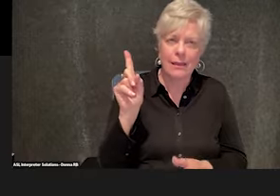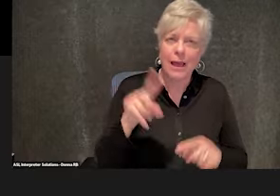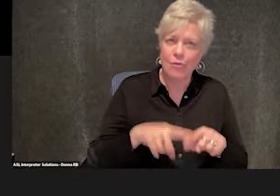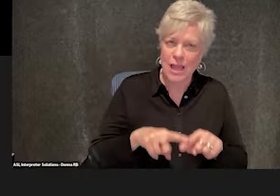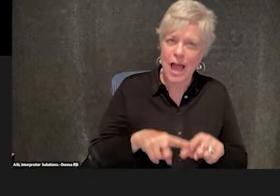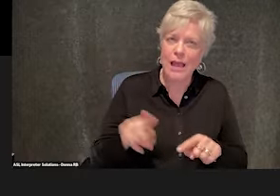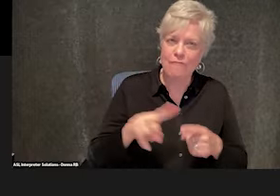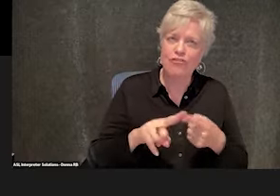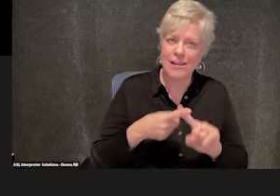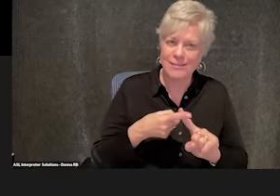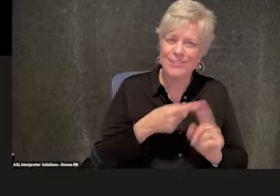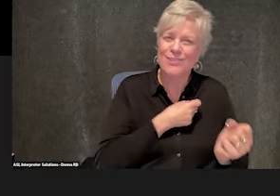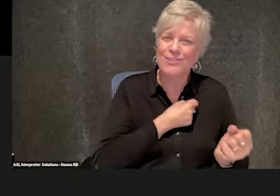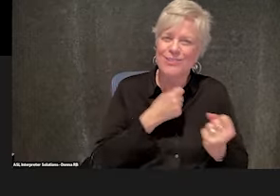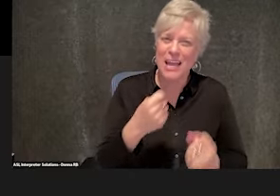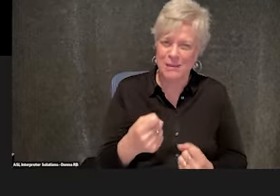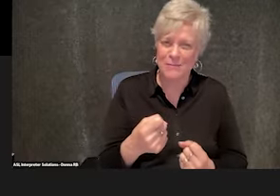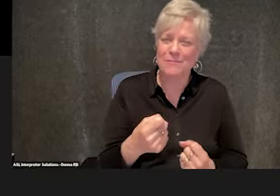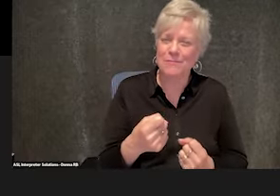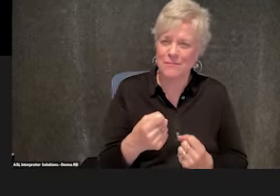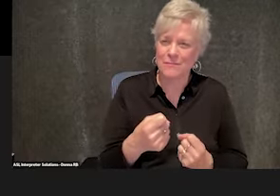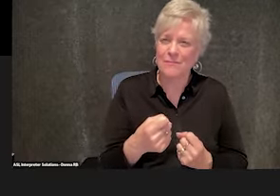También tengo amigos también